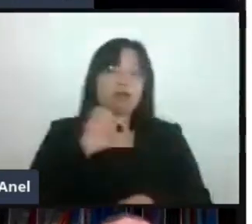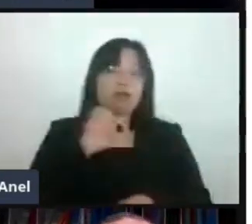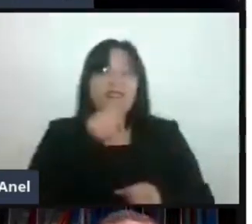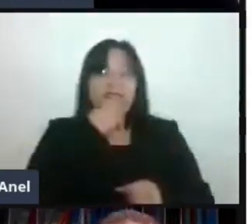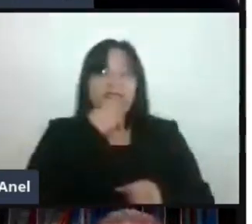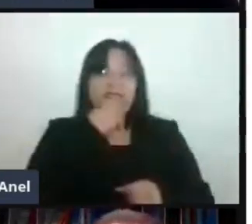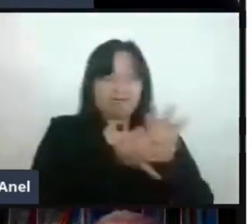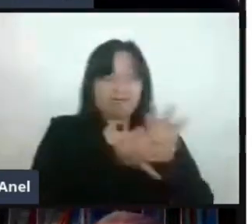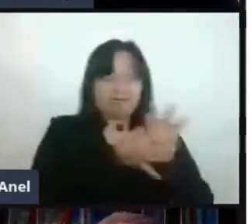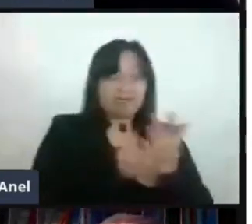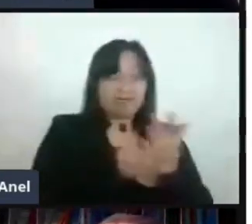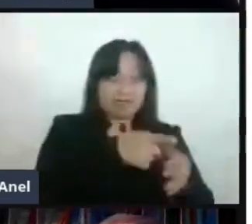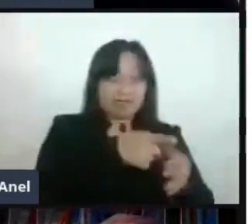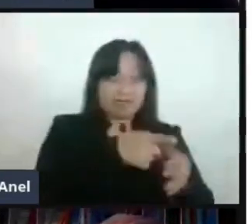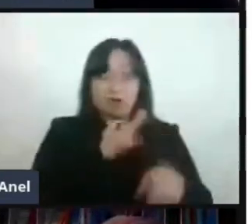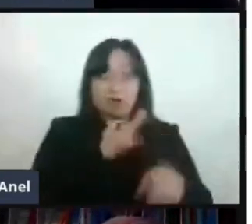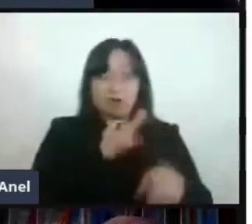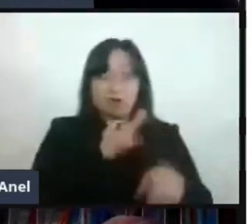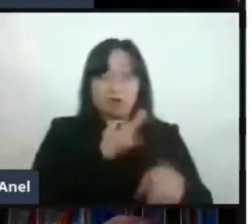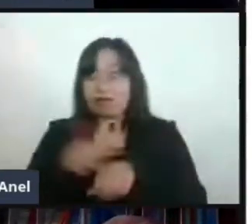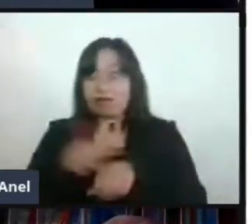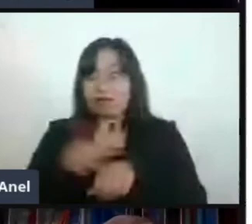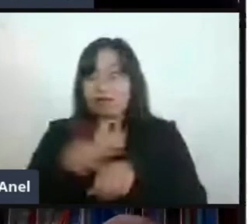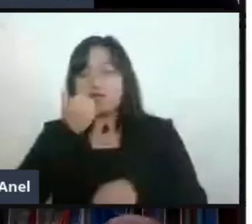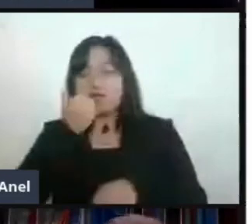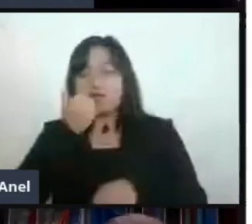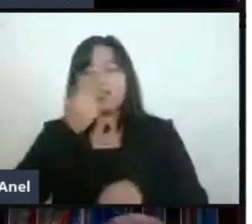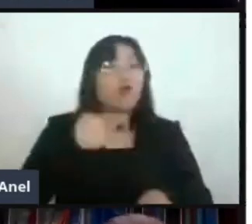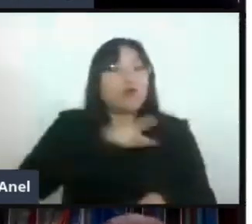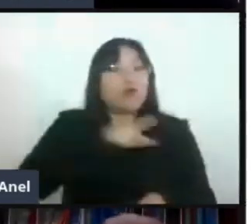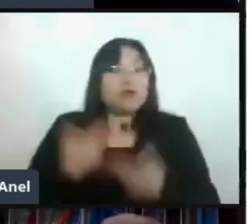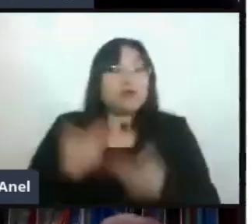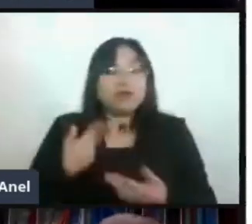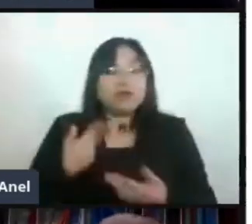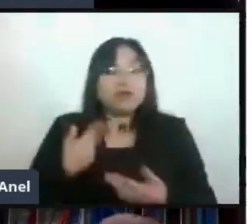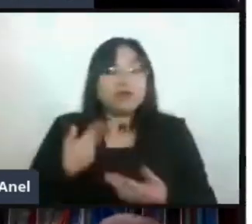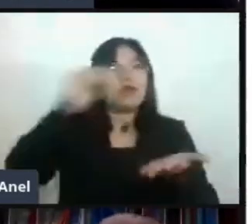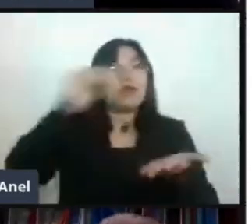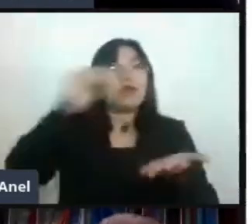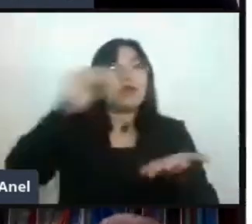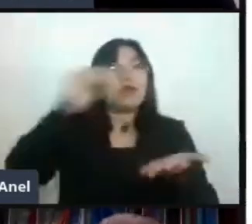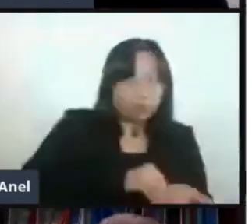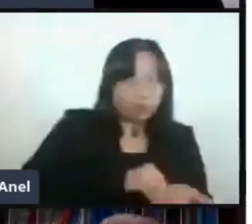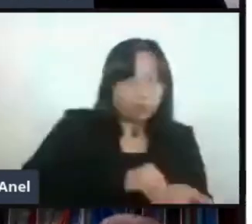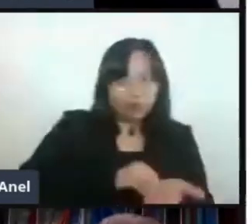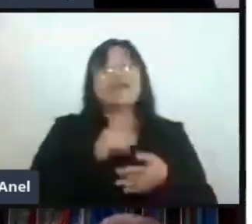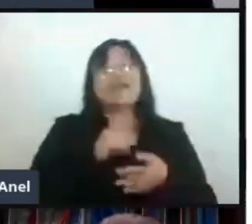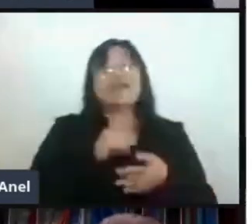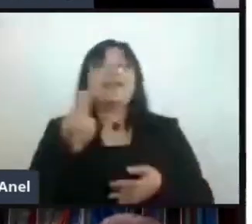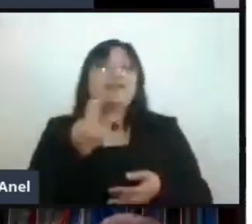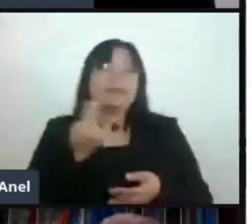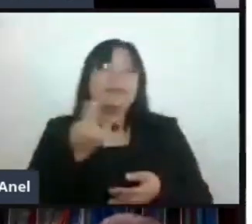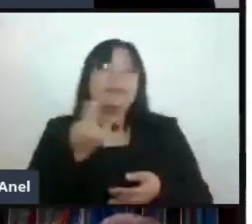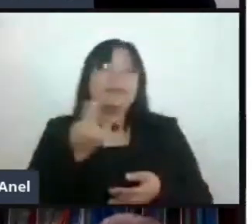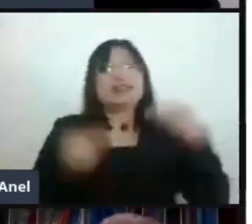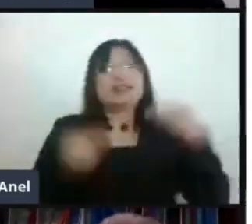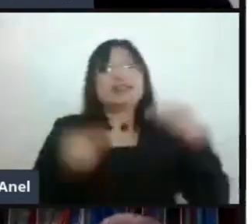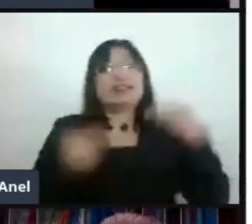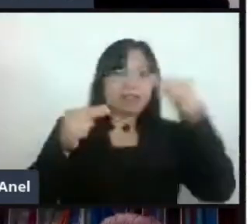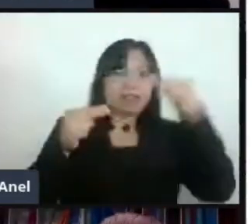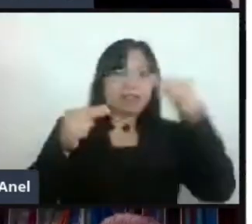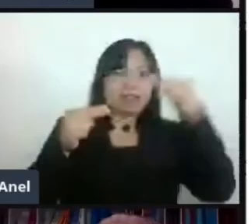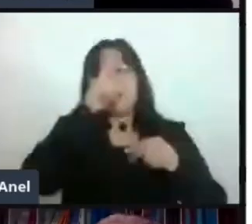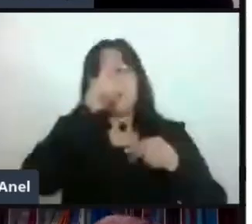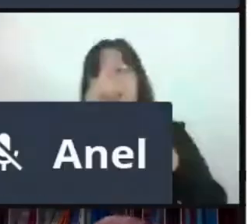hace rato, creo, es que hay un autor de los primeros que hizo investigación educativa en uso y apropiación